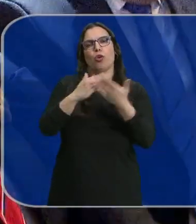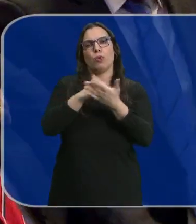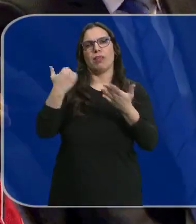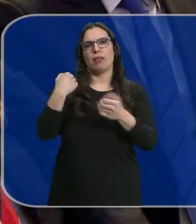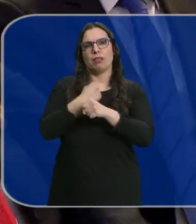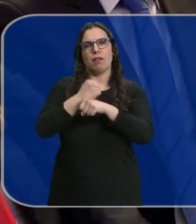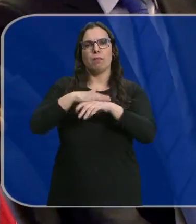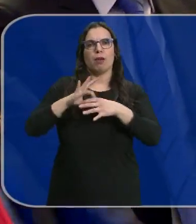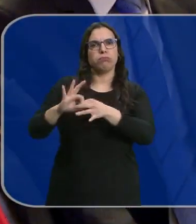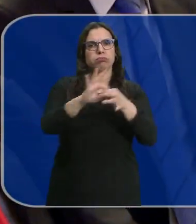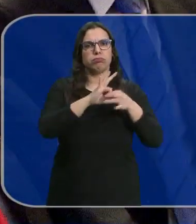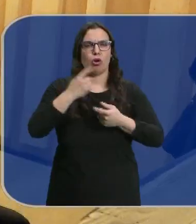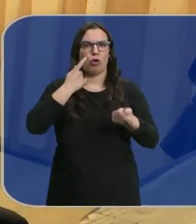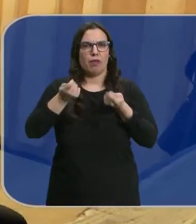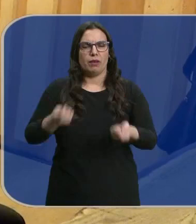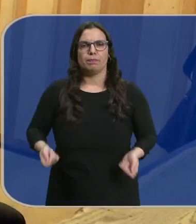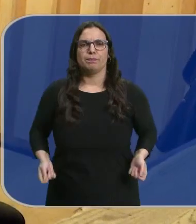regional.